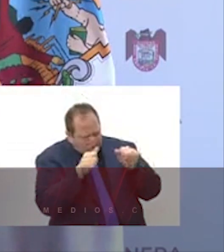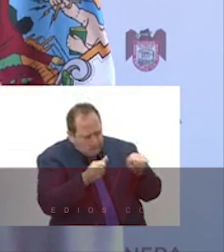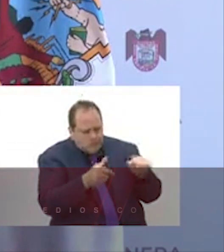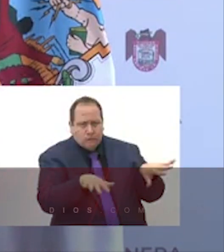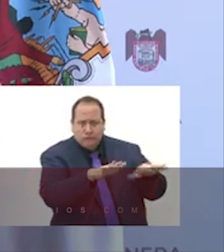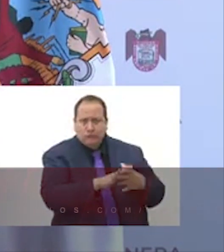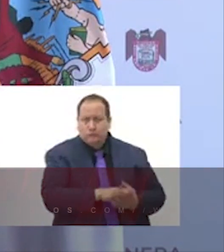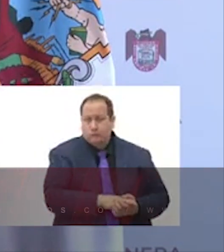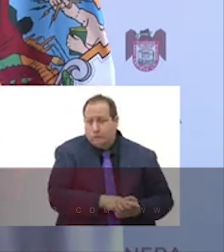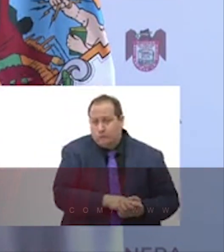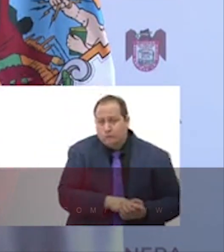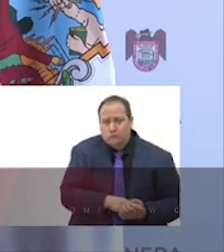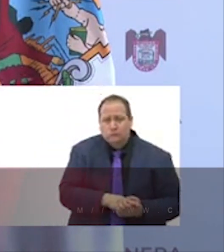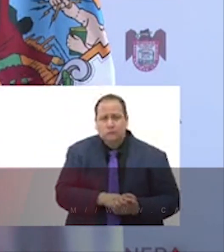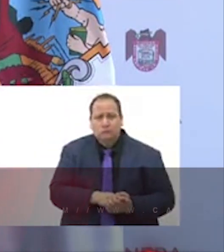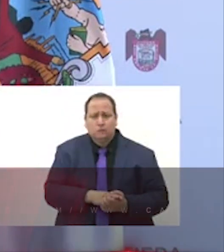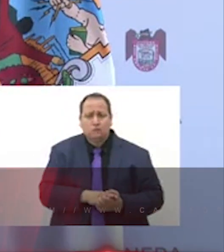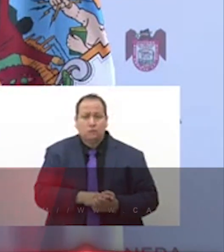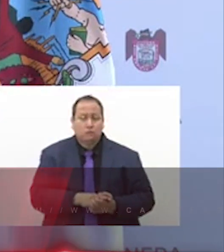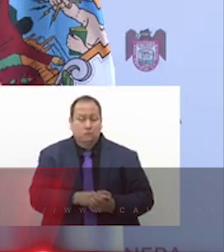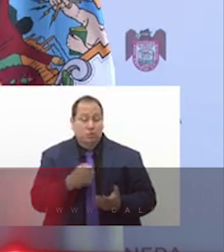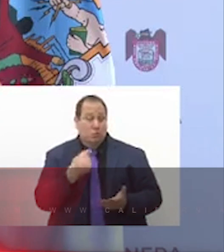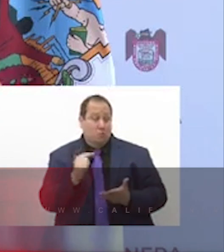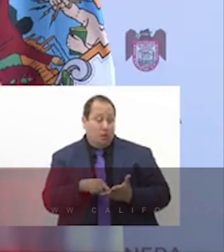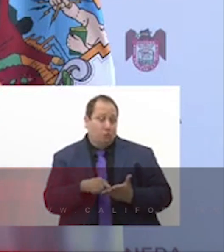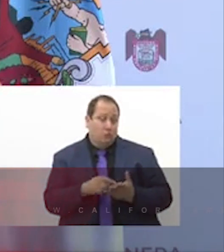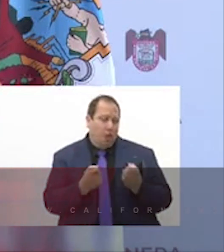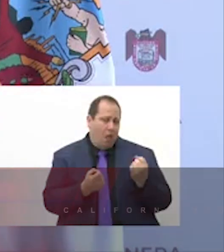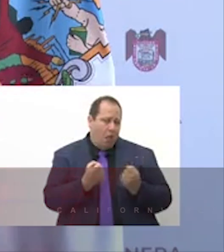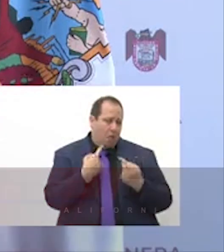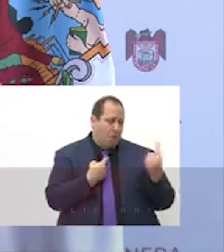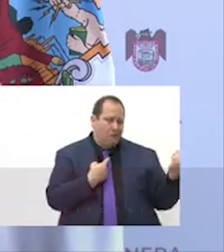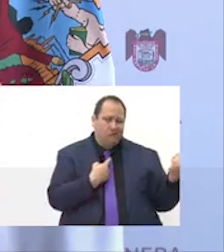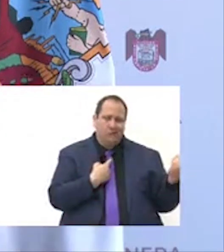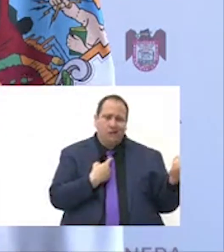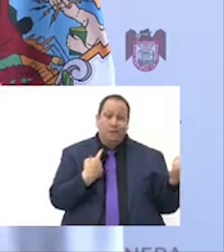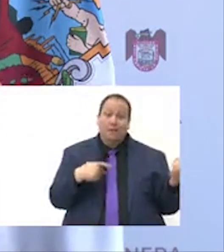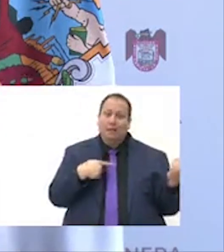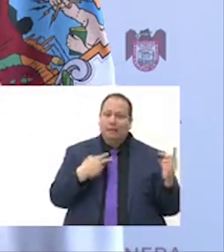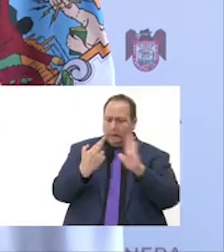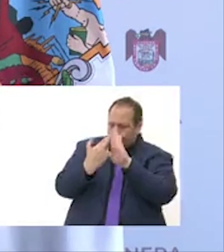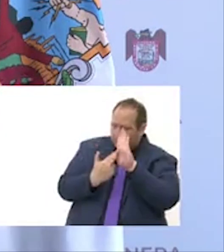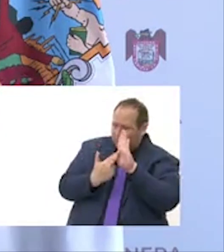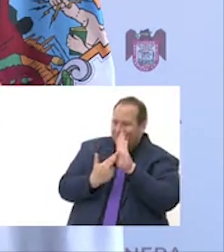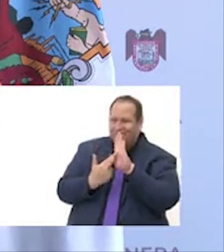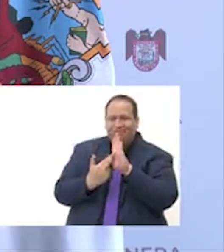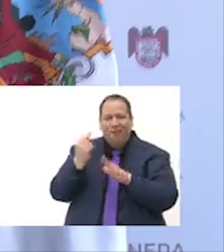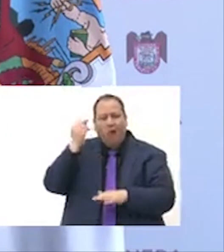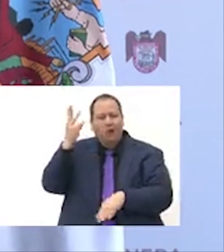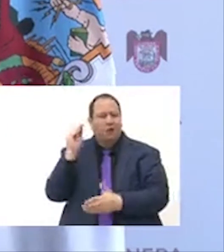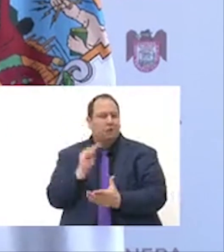primero está el movimiento. Y creo que pues a algunos se les olvidaron sus principios,